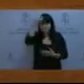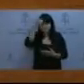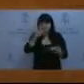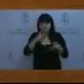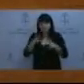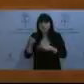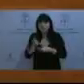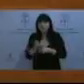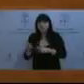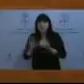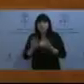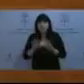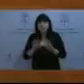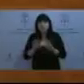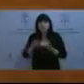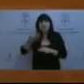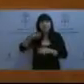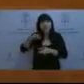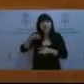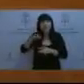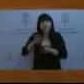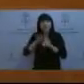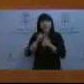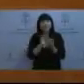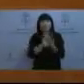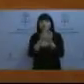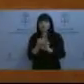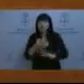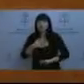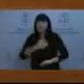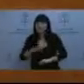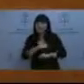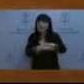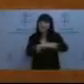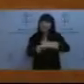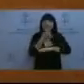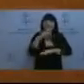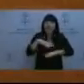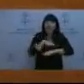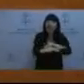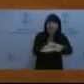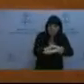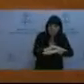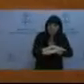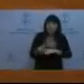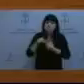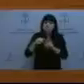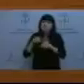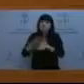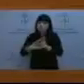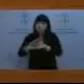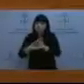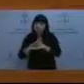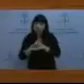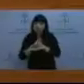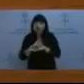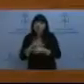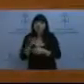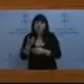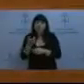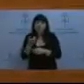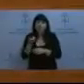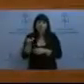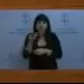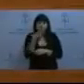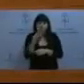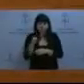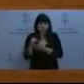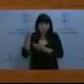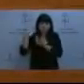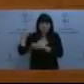de